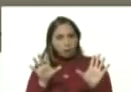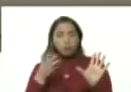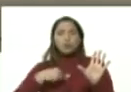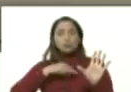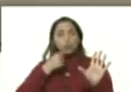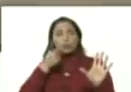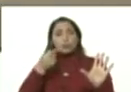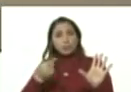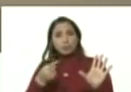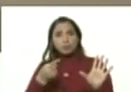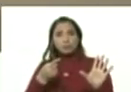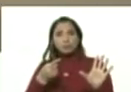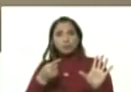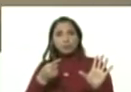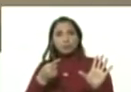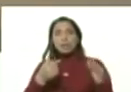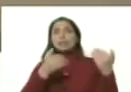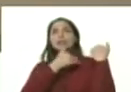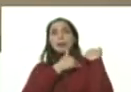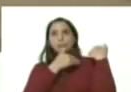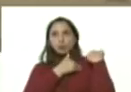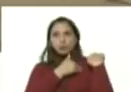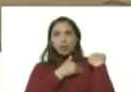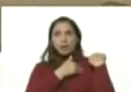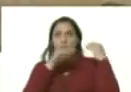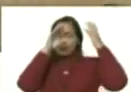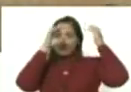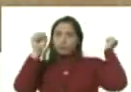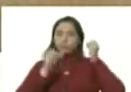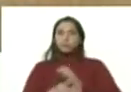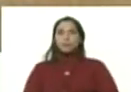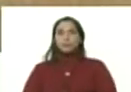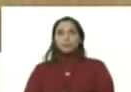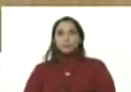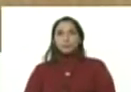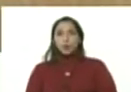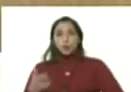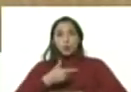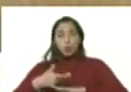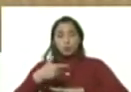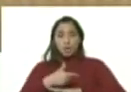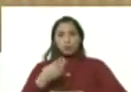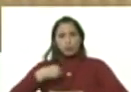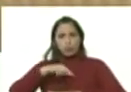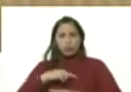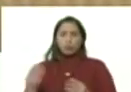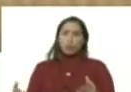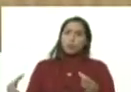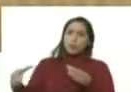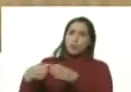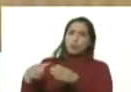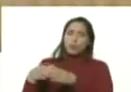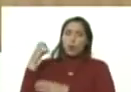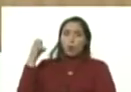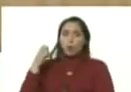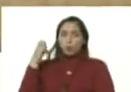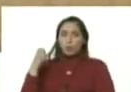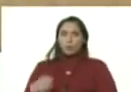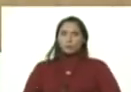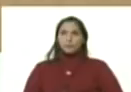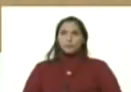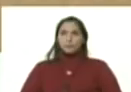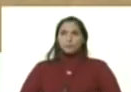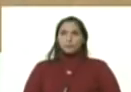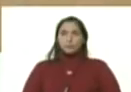dijimos a los responsables de la diplomacia y a los organismos multilaterales con quienes nos reunimos en Europa.